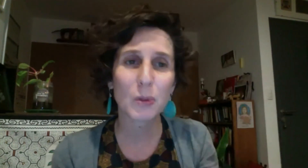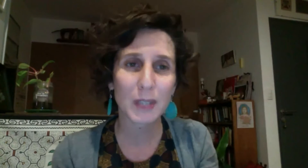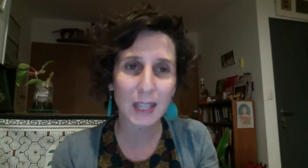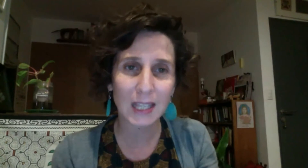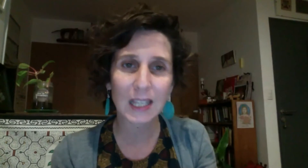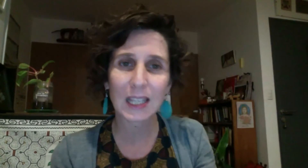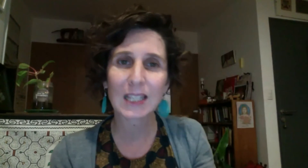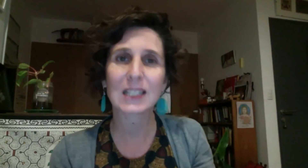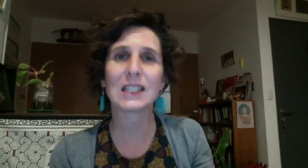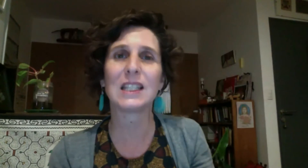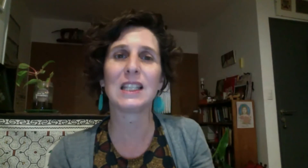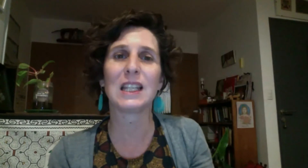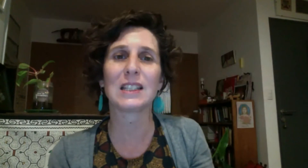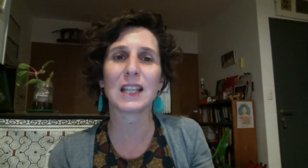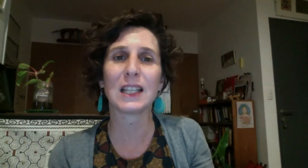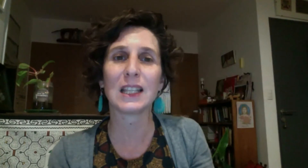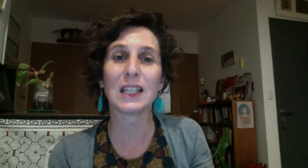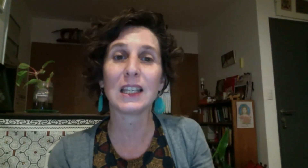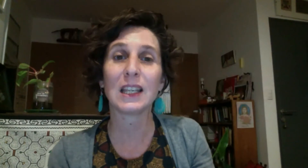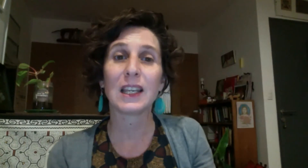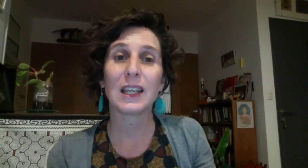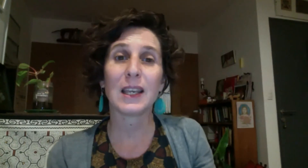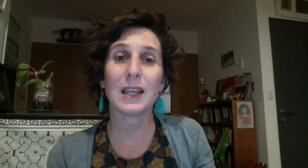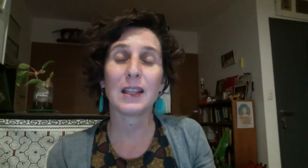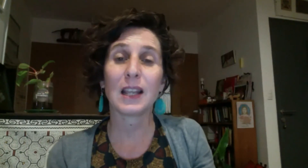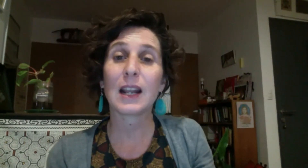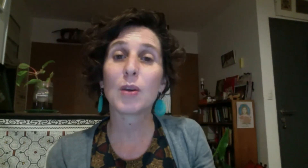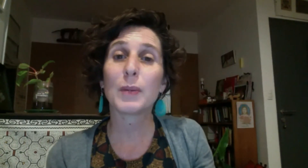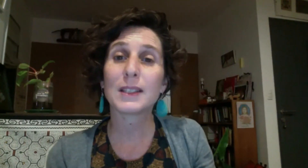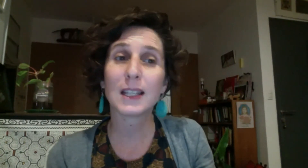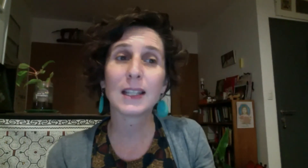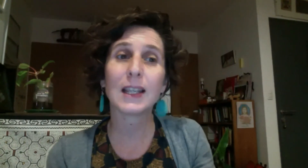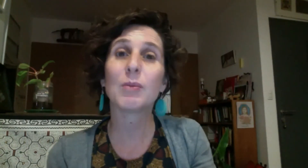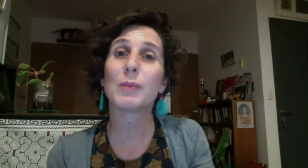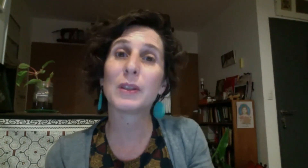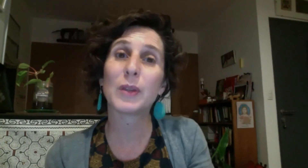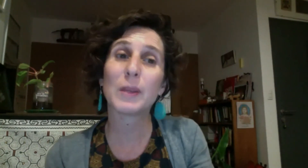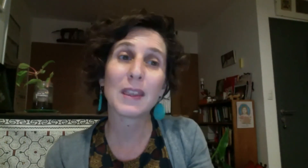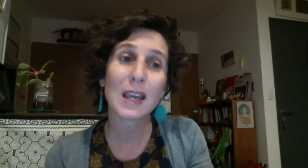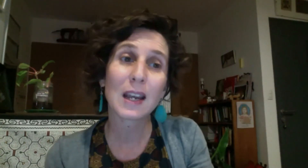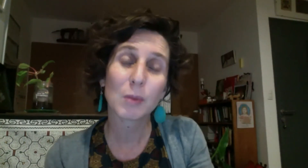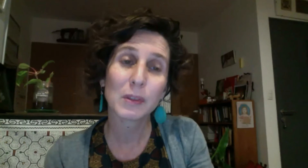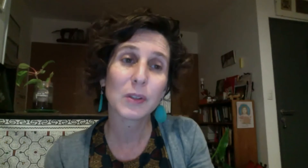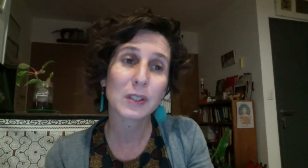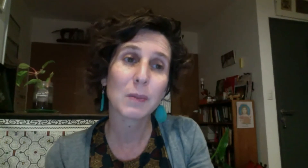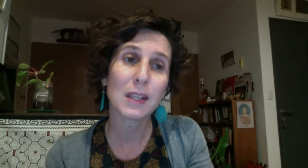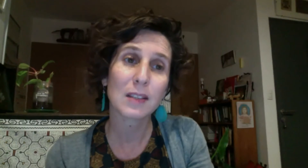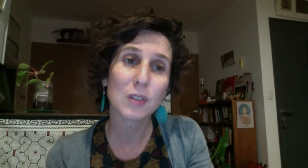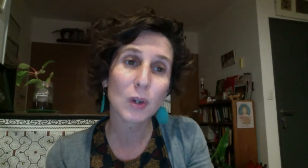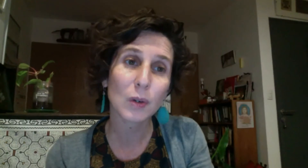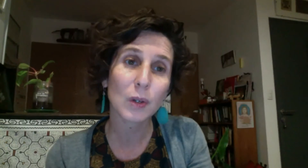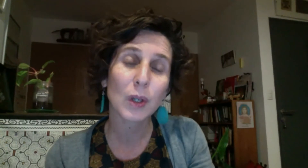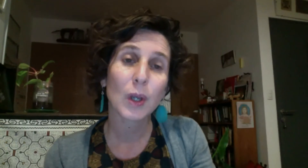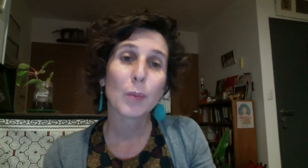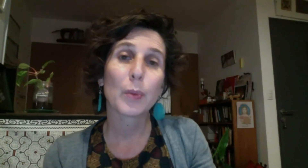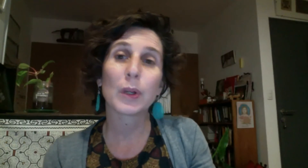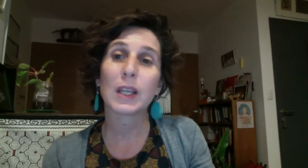una obviedad, es interesante tenerlo presente al momento de mediar, al momento de hacer